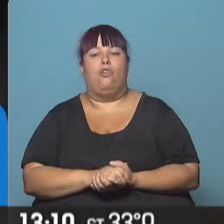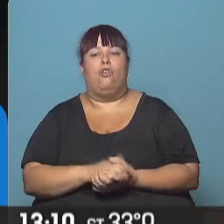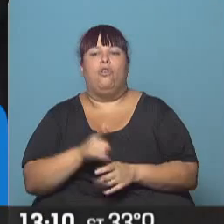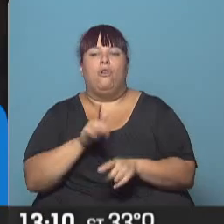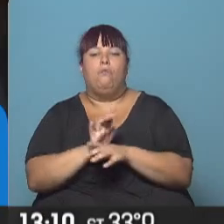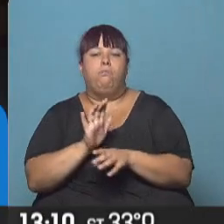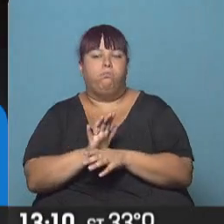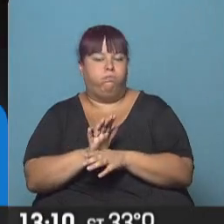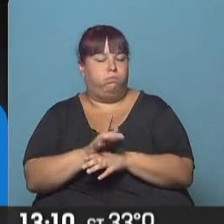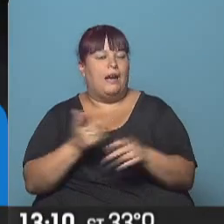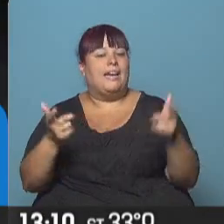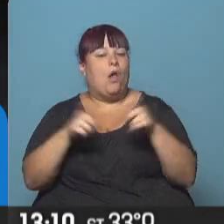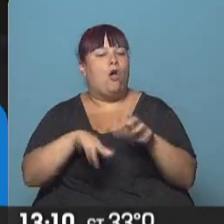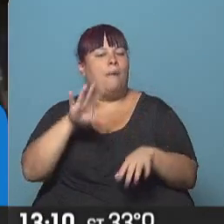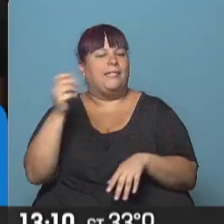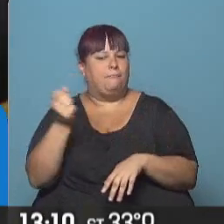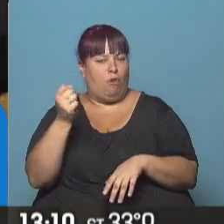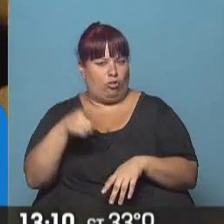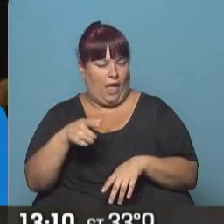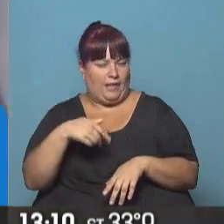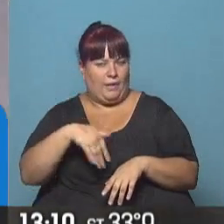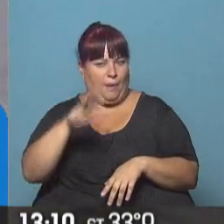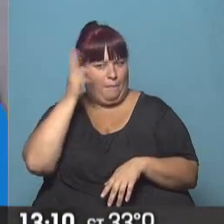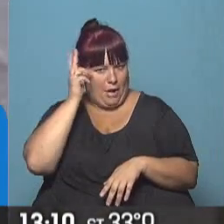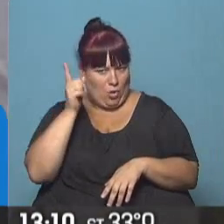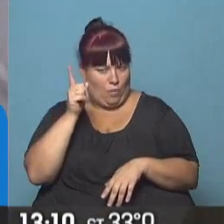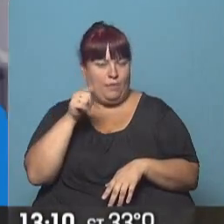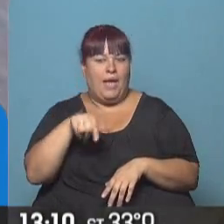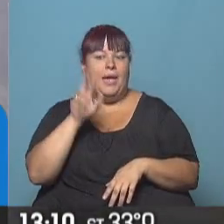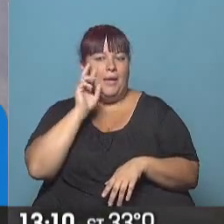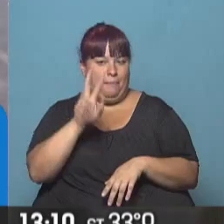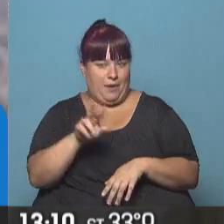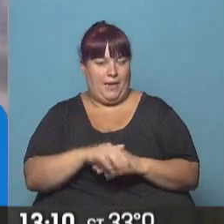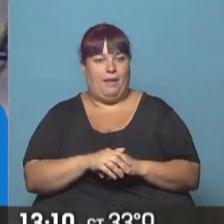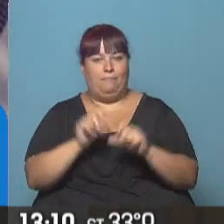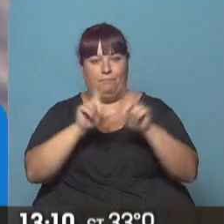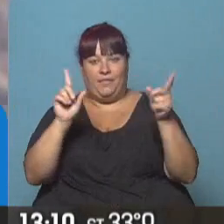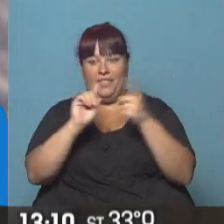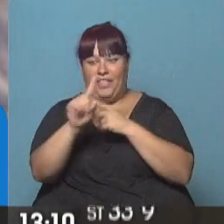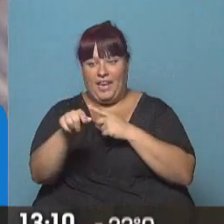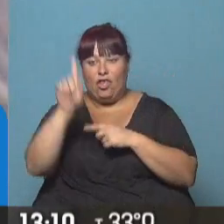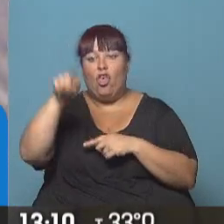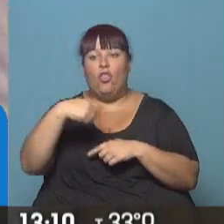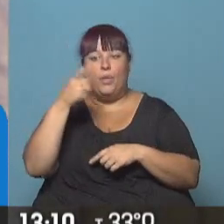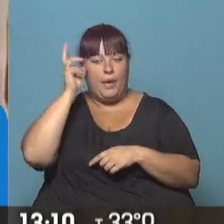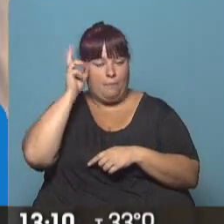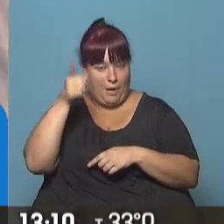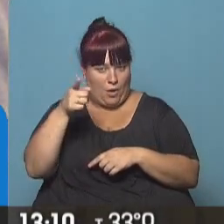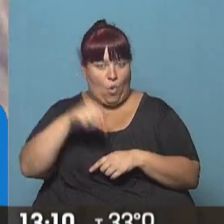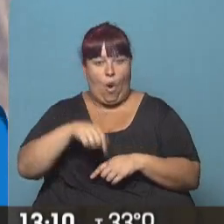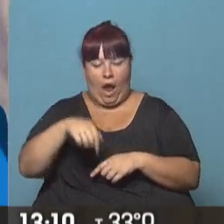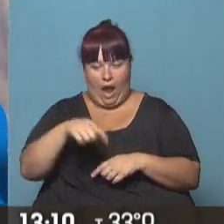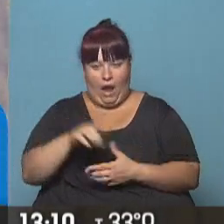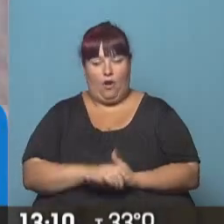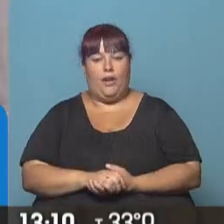ha calificado esto como uno de los encuentros más importantes que va a mantener en Perú. Y ahí vemos, compartimos imágenes en vivo que nos llegan desde Perú. En estos